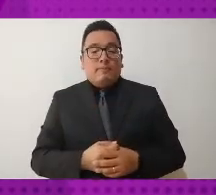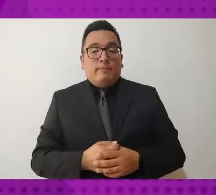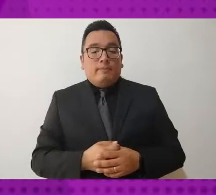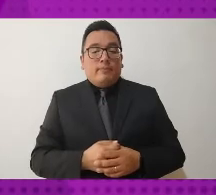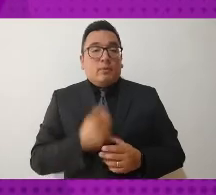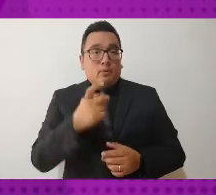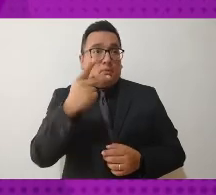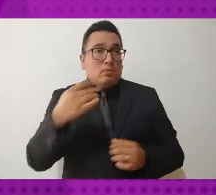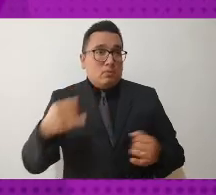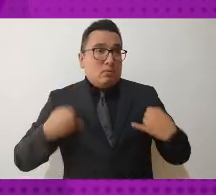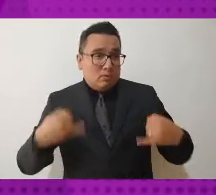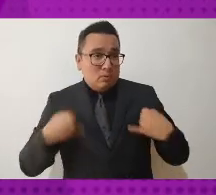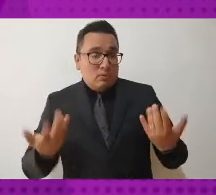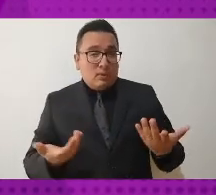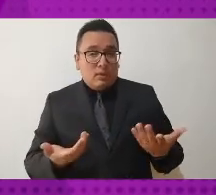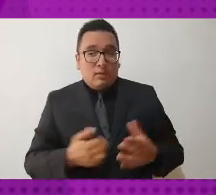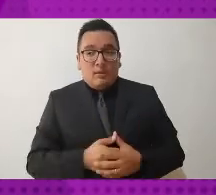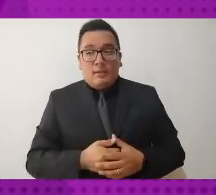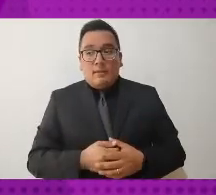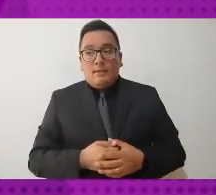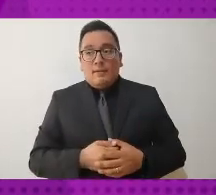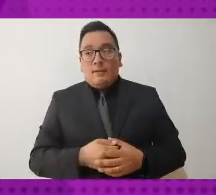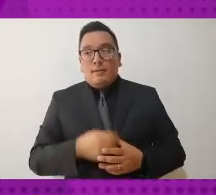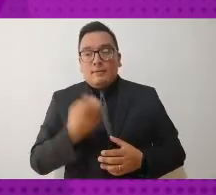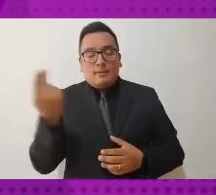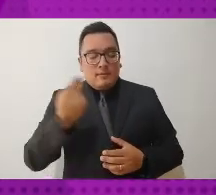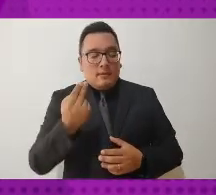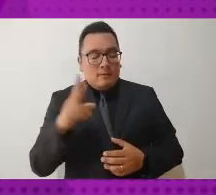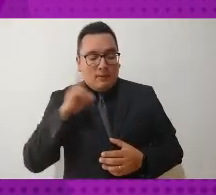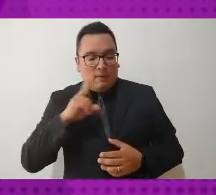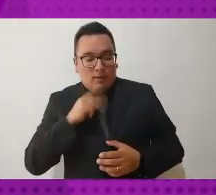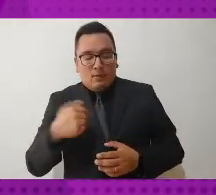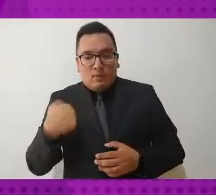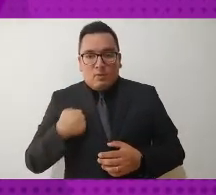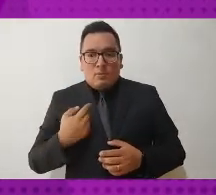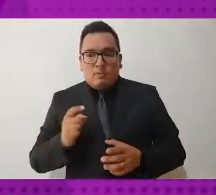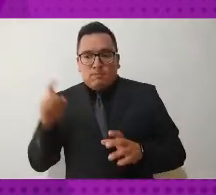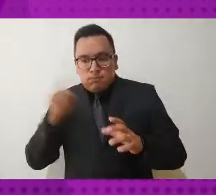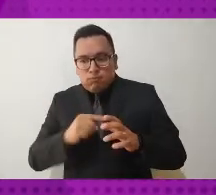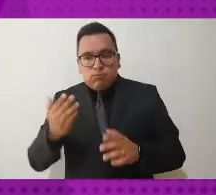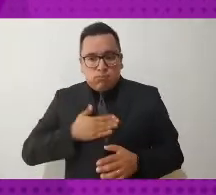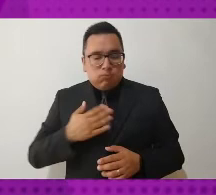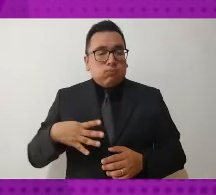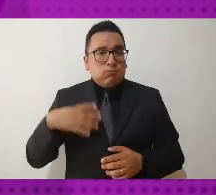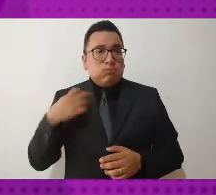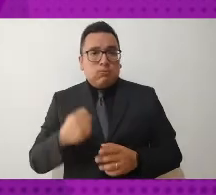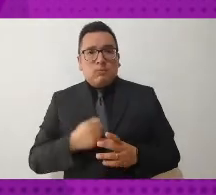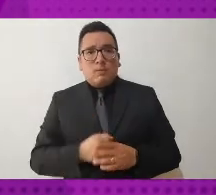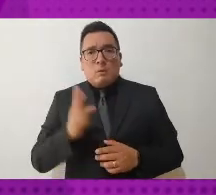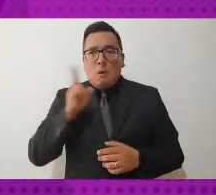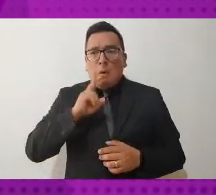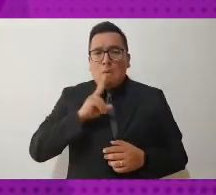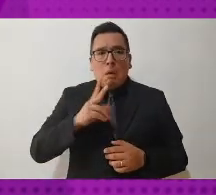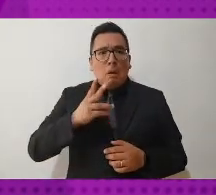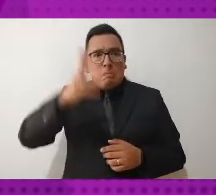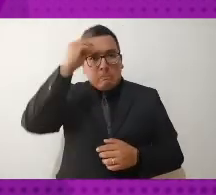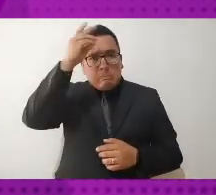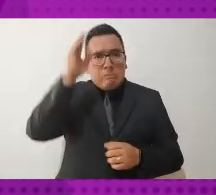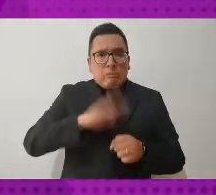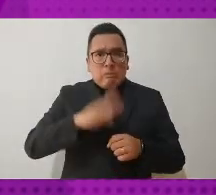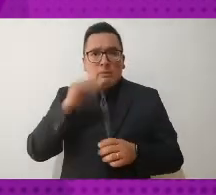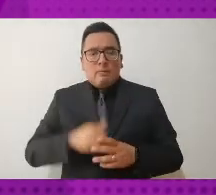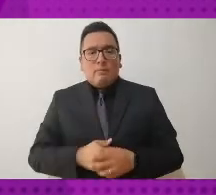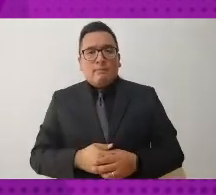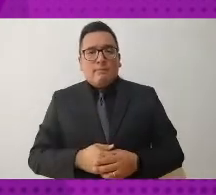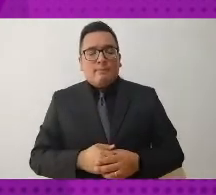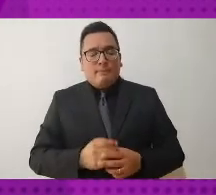Entonces como joven pues primero que nada es acceder es luchar es informarte y